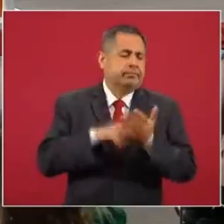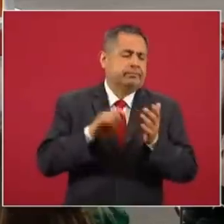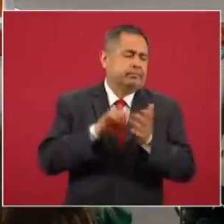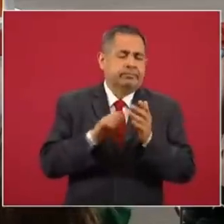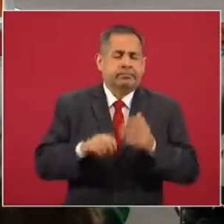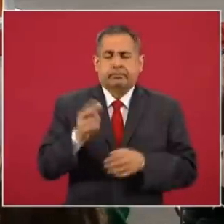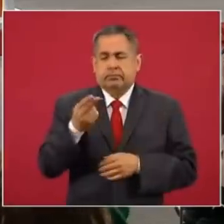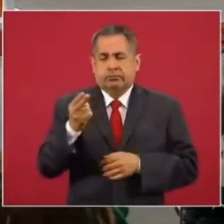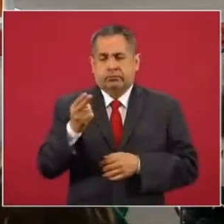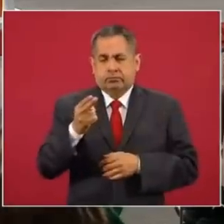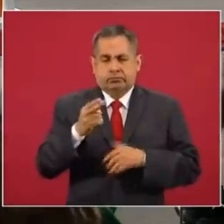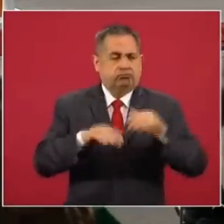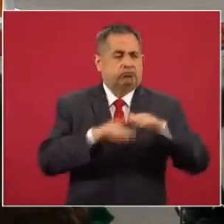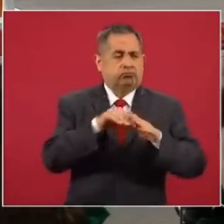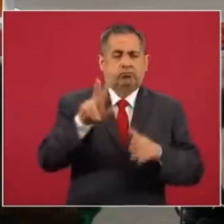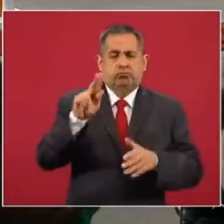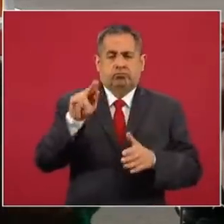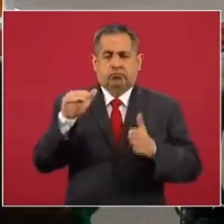80,000 empleos